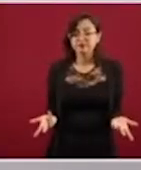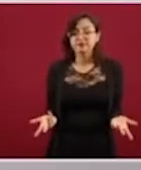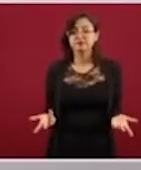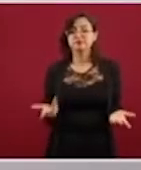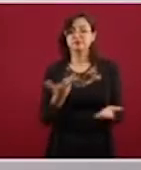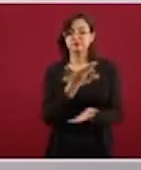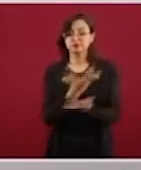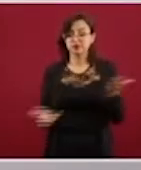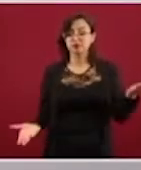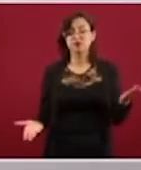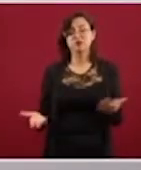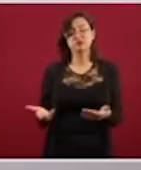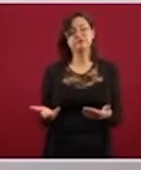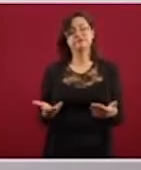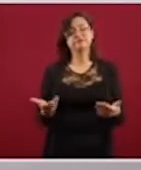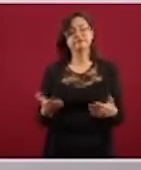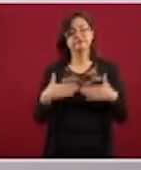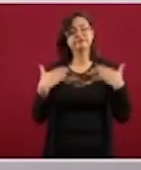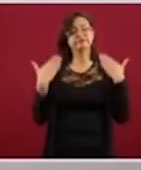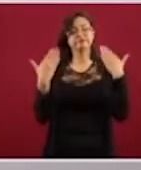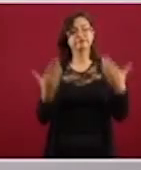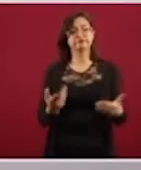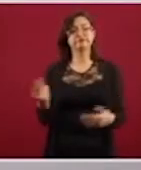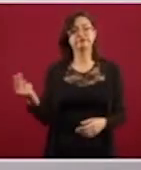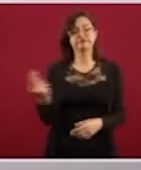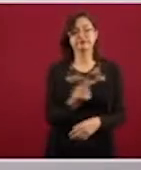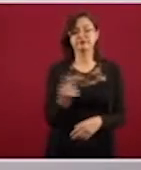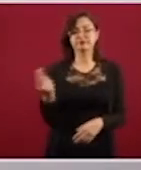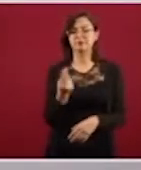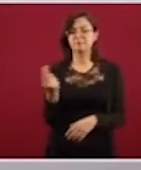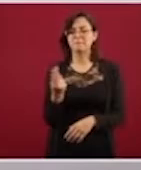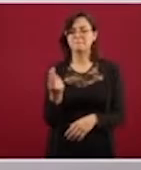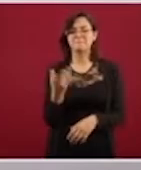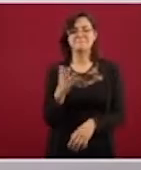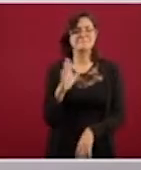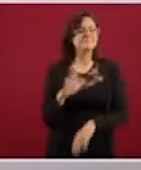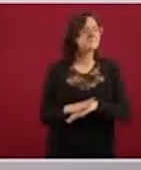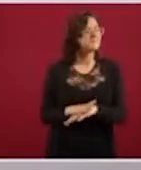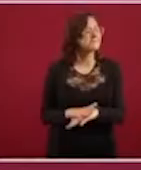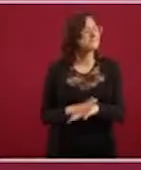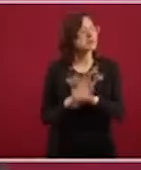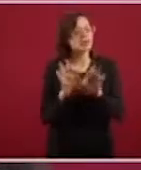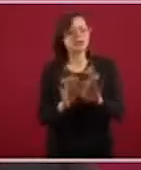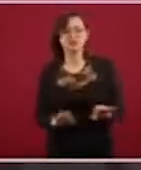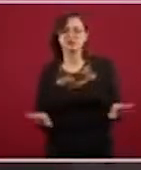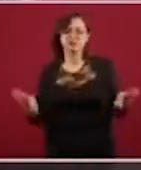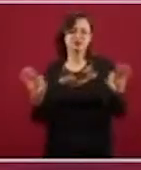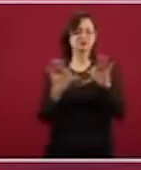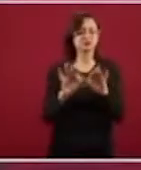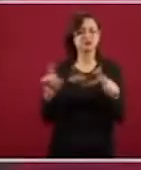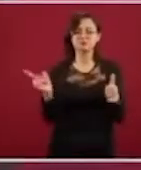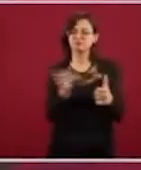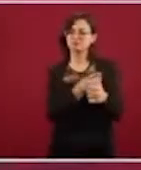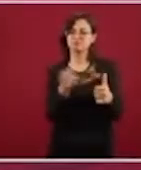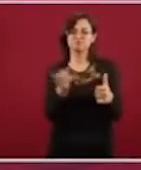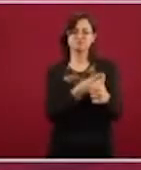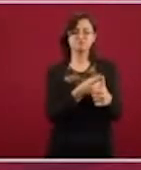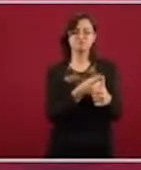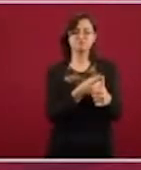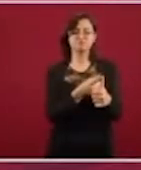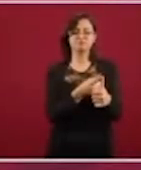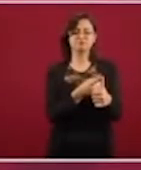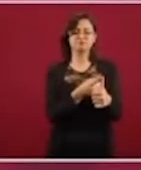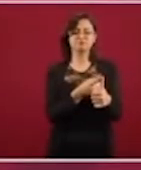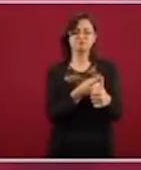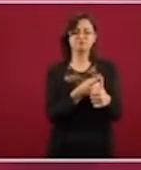tengamos confianza. Lo más importante ahora es que